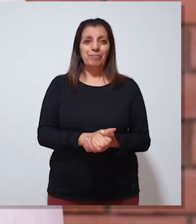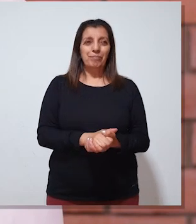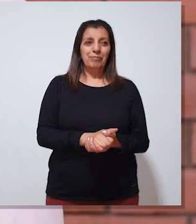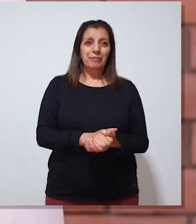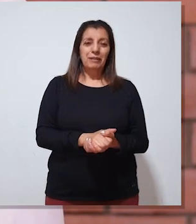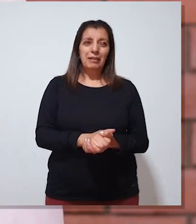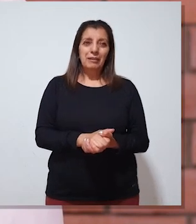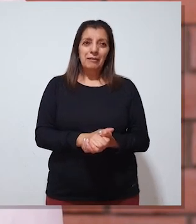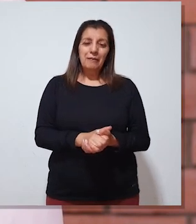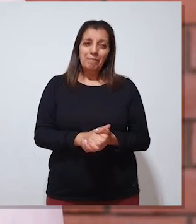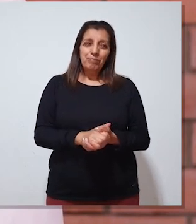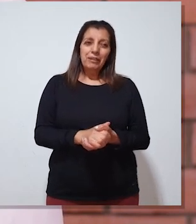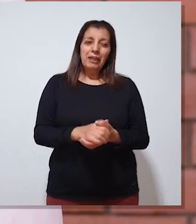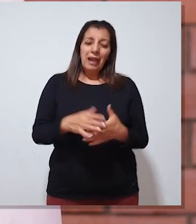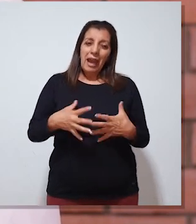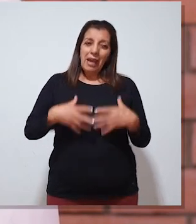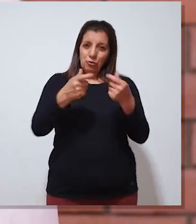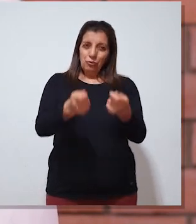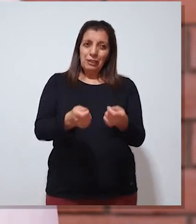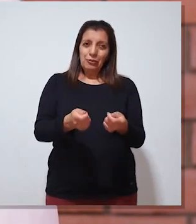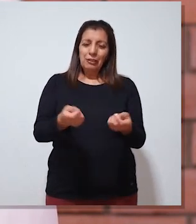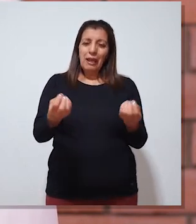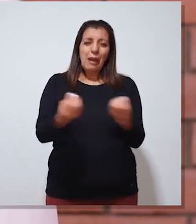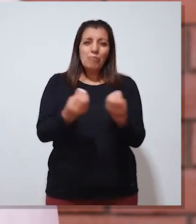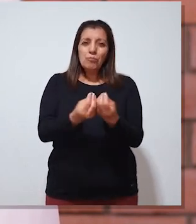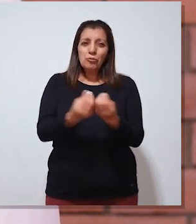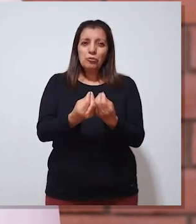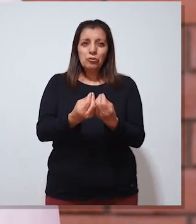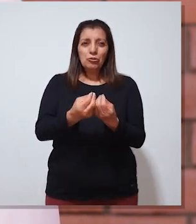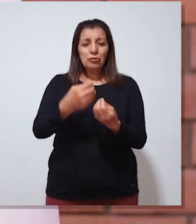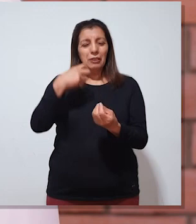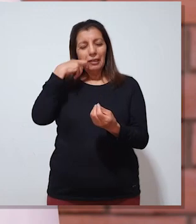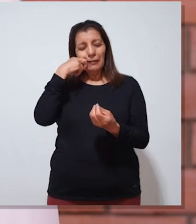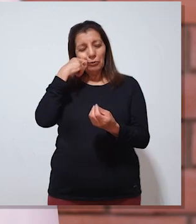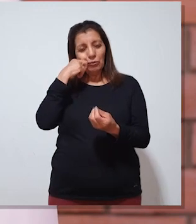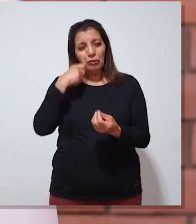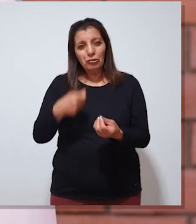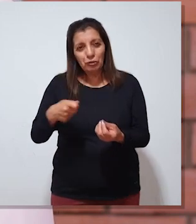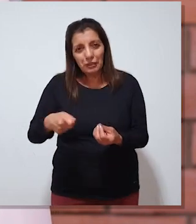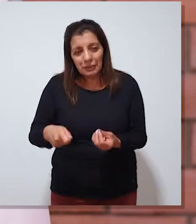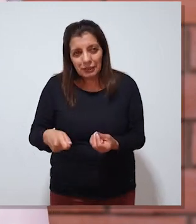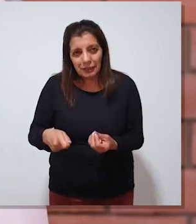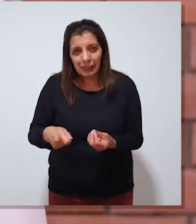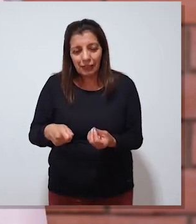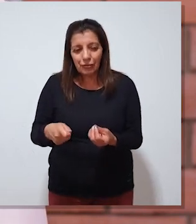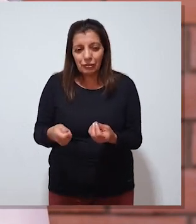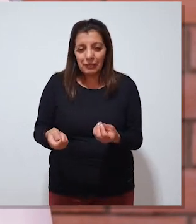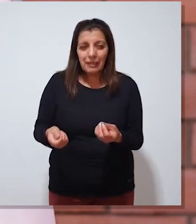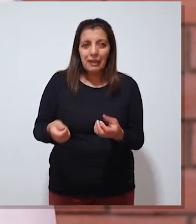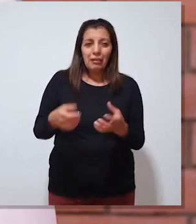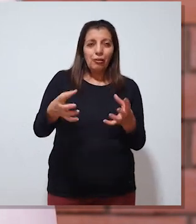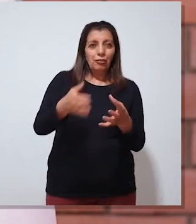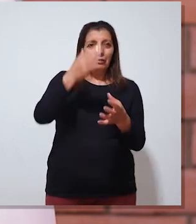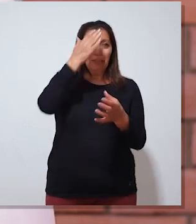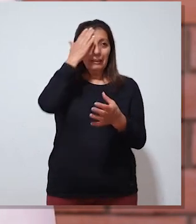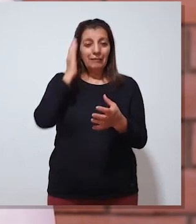a tantos adultos mayores y ancianos que nutrían el servicio de Cáritas Mendoza y las Cáritas